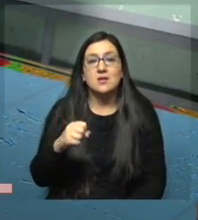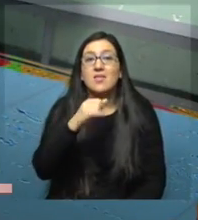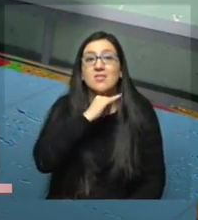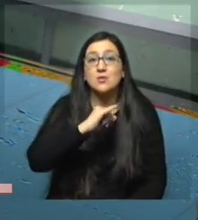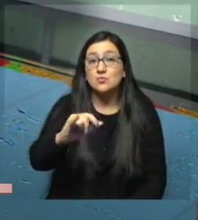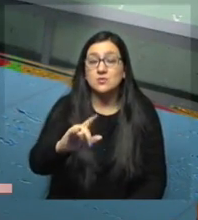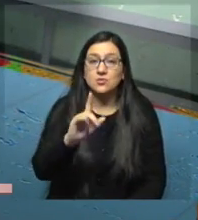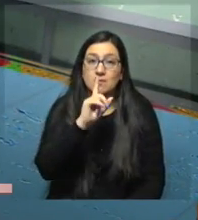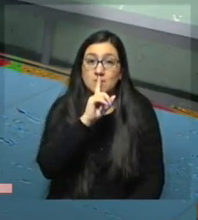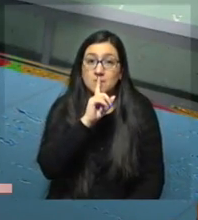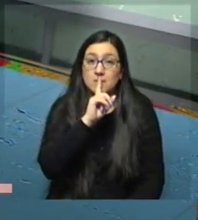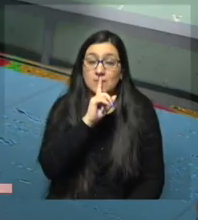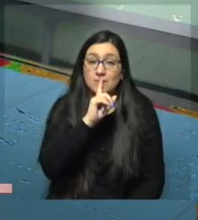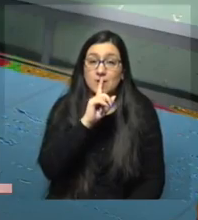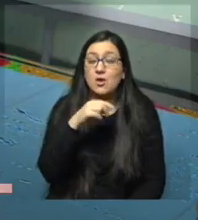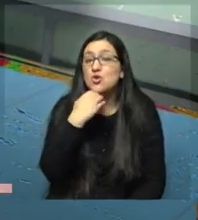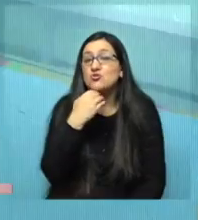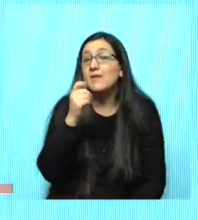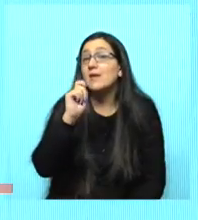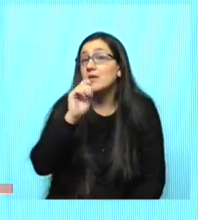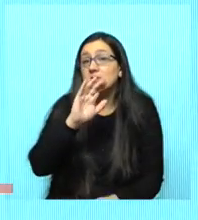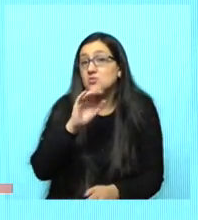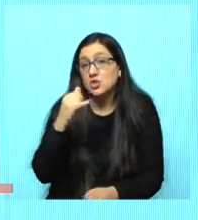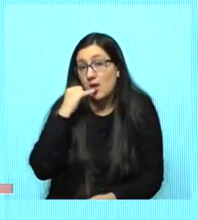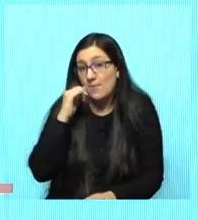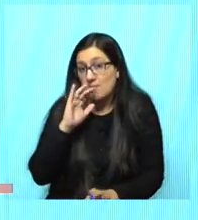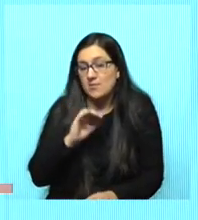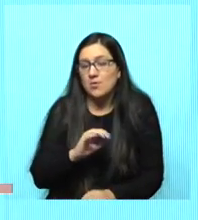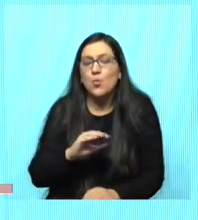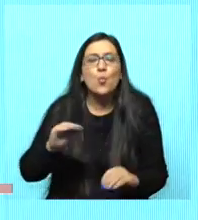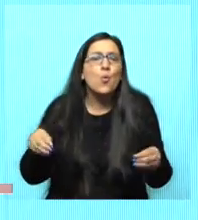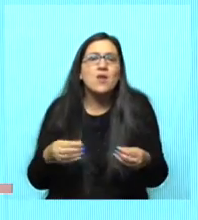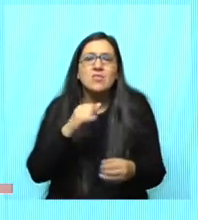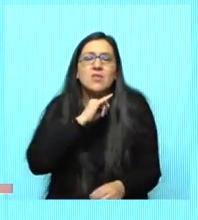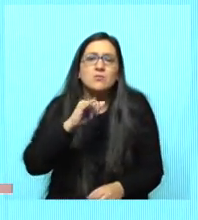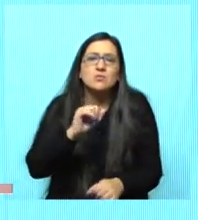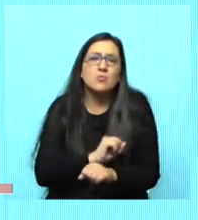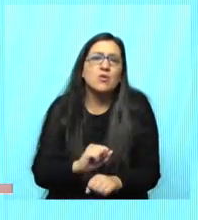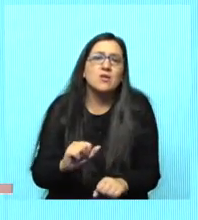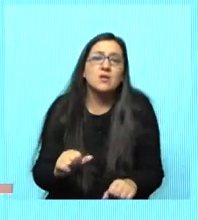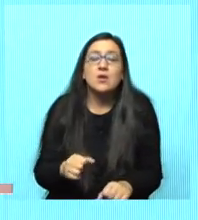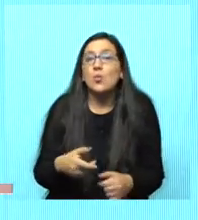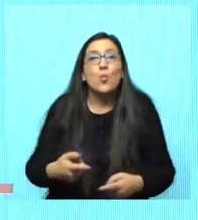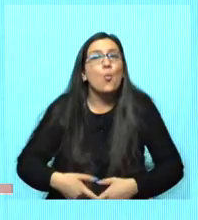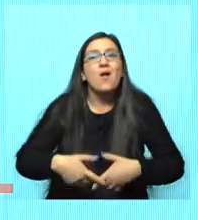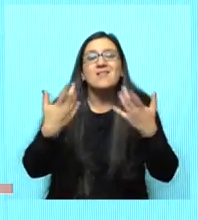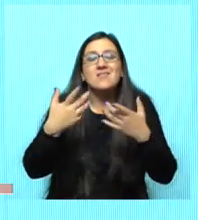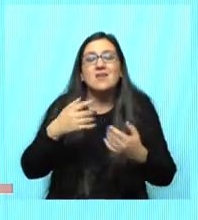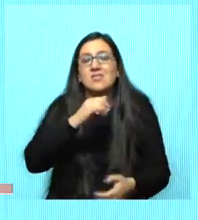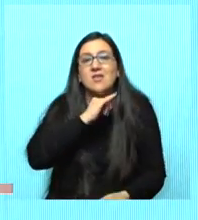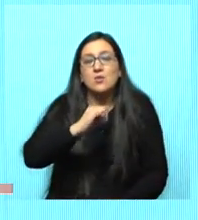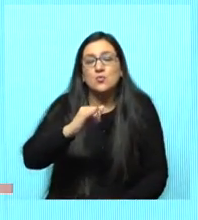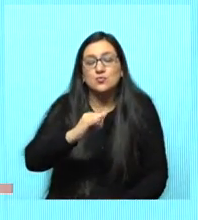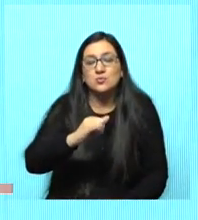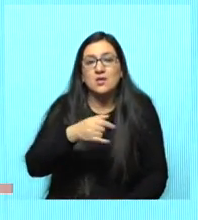anónimas y nada, eso. ¿Qué tipo de denuncias se pueden hacer allí? Cualquier tipo de denuncia de maltrato, sea mismo